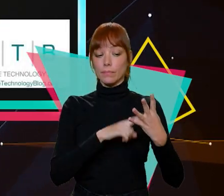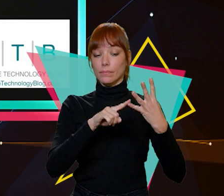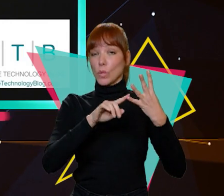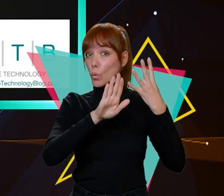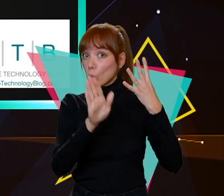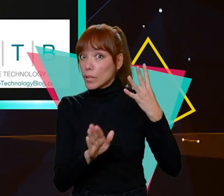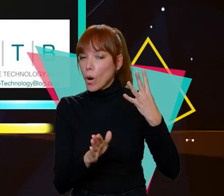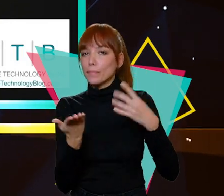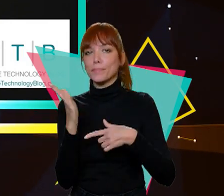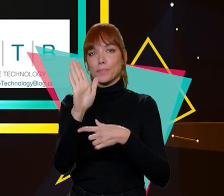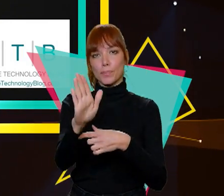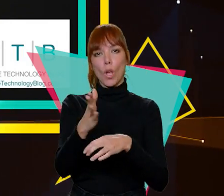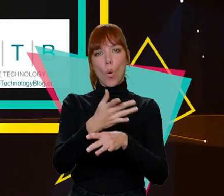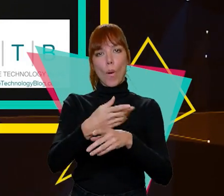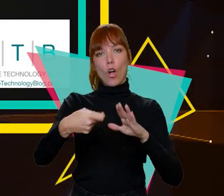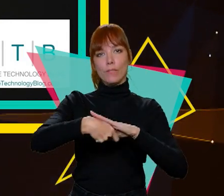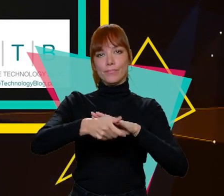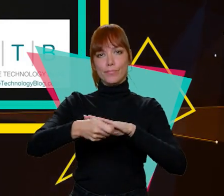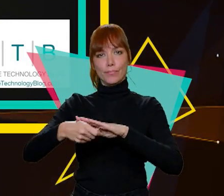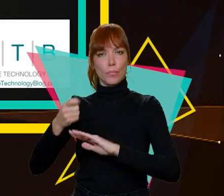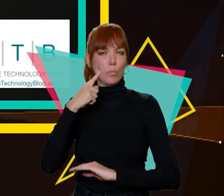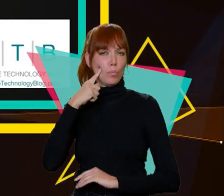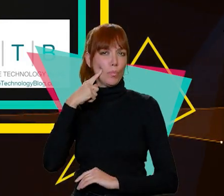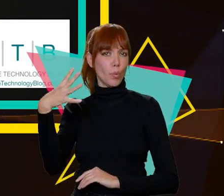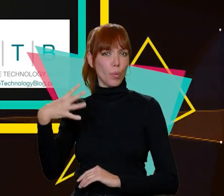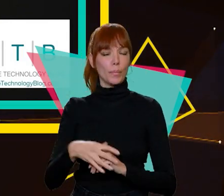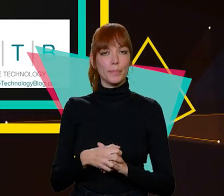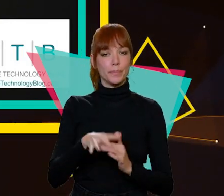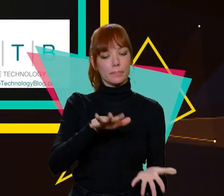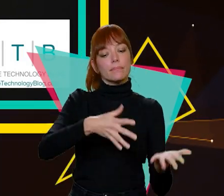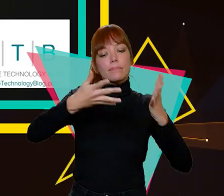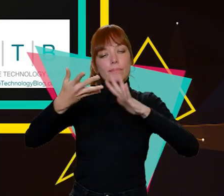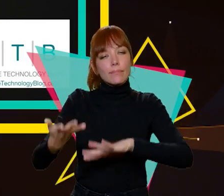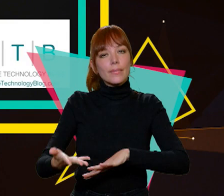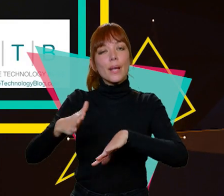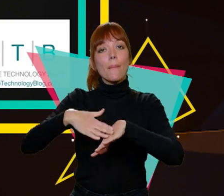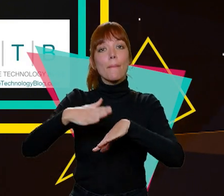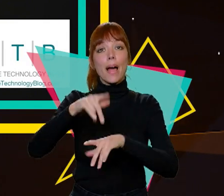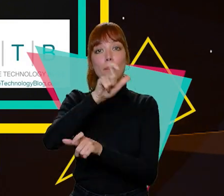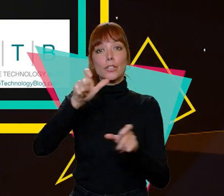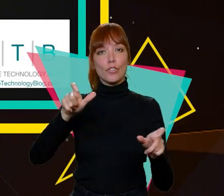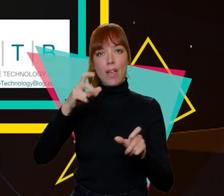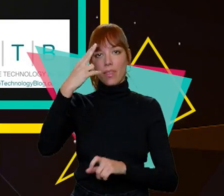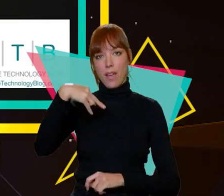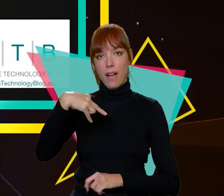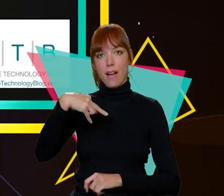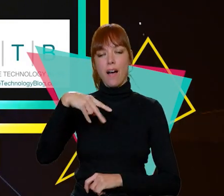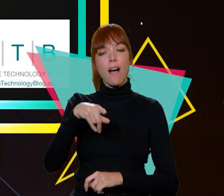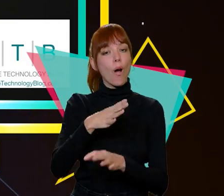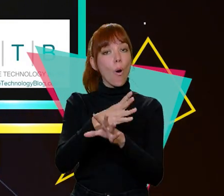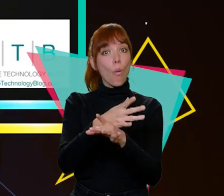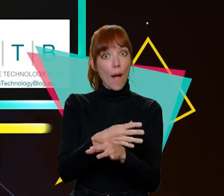Y para terminar, os traigo un juego de cartas muy popular que ha sacado su versión para personas con discapacidad